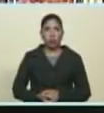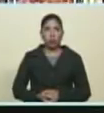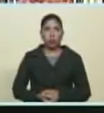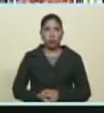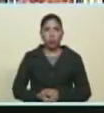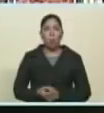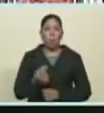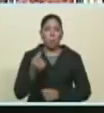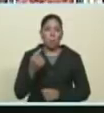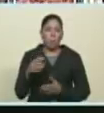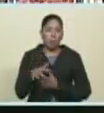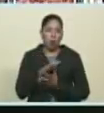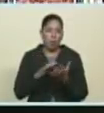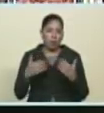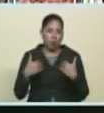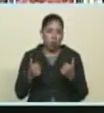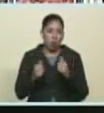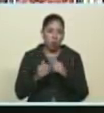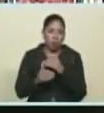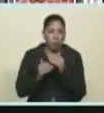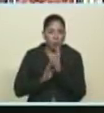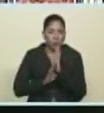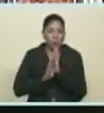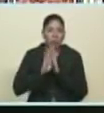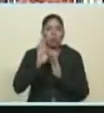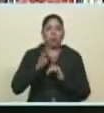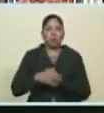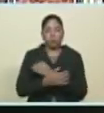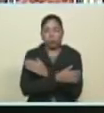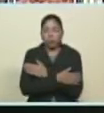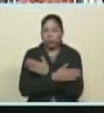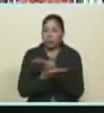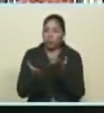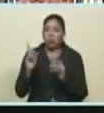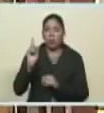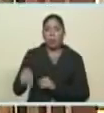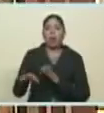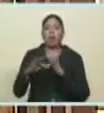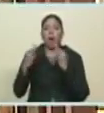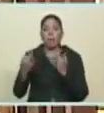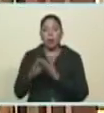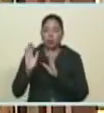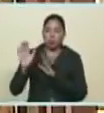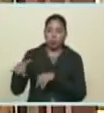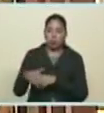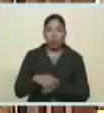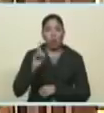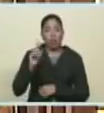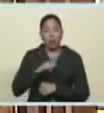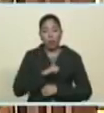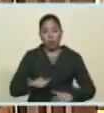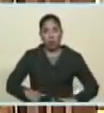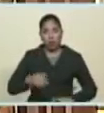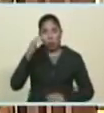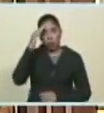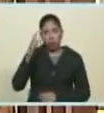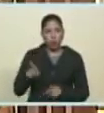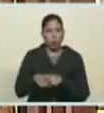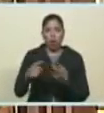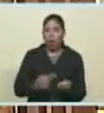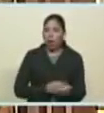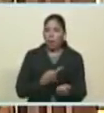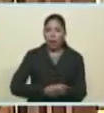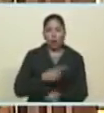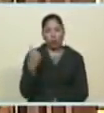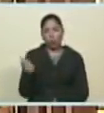pequeño problema de salud que ya está superando. A él y a su familia, mi abrazo. Y a toda la Fuerza Armada Nacional Bolivariana, mis hermanos y hermanas de la